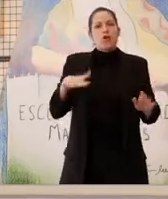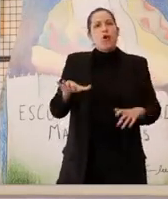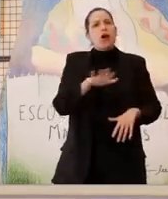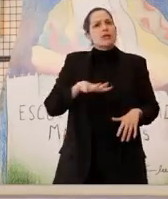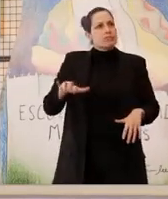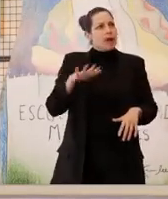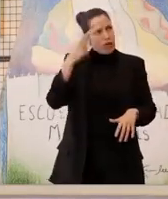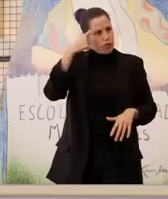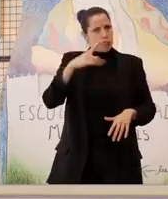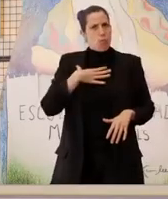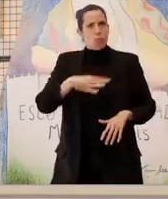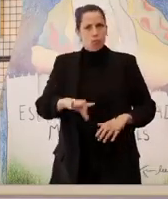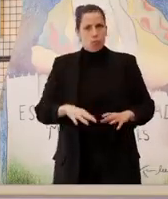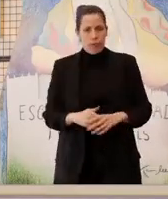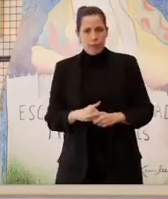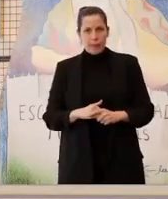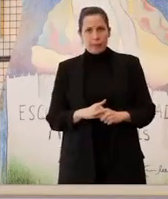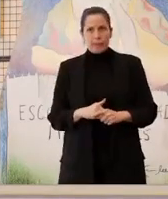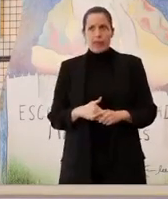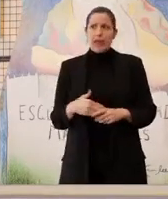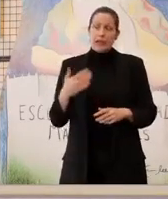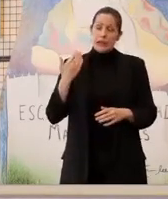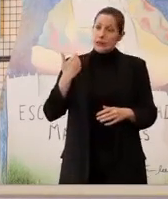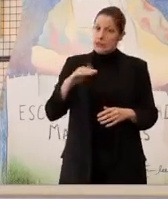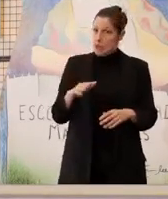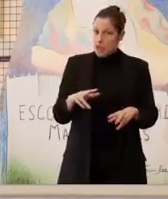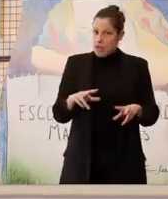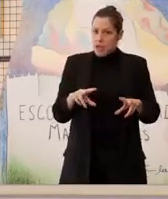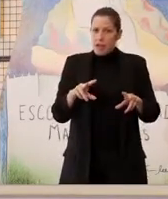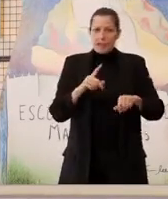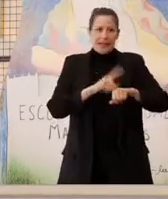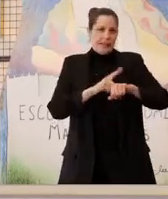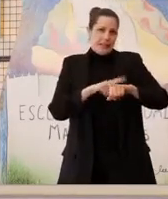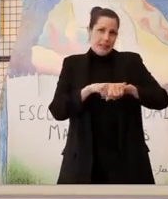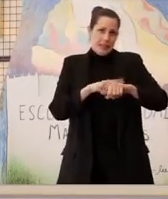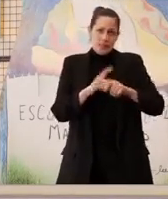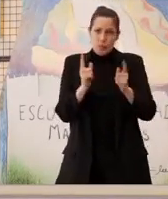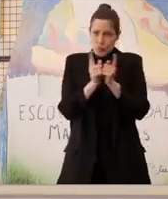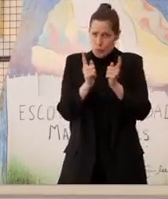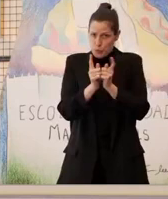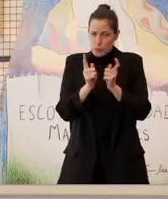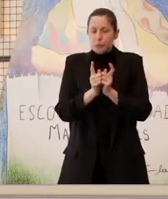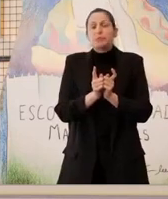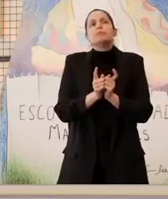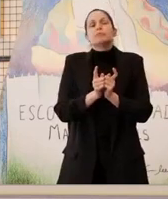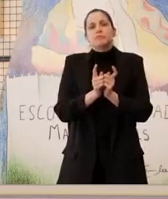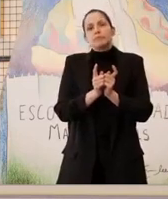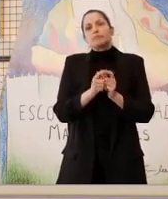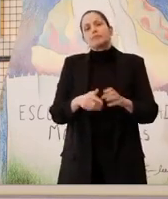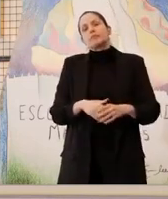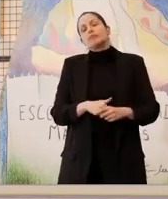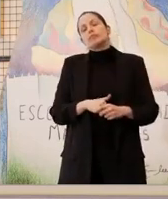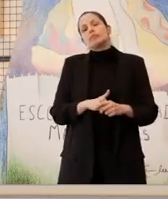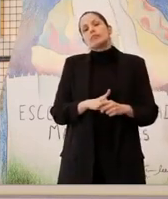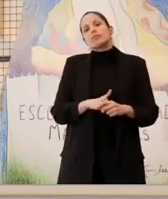no Entonces voy a terminar con esto porque nos queda ya muy poquito solamente para que